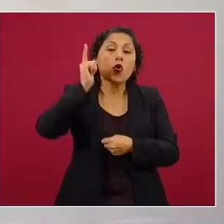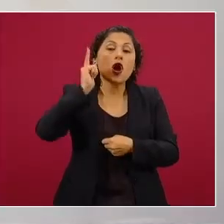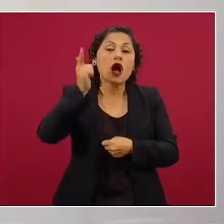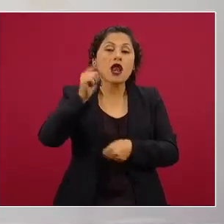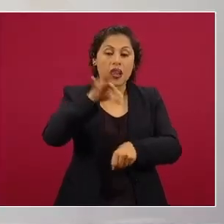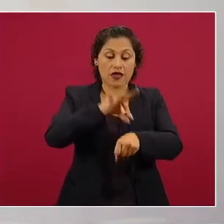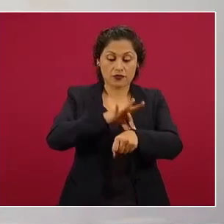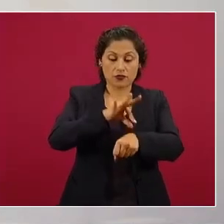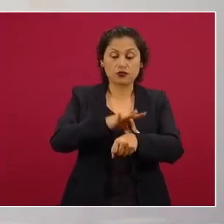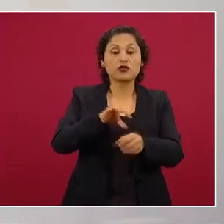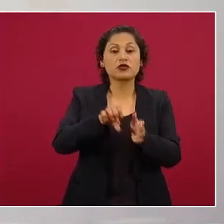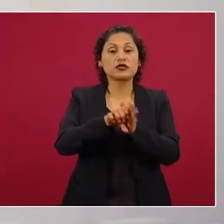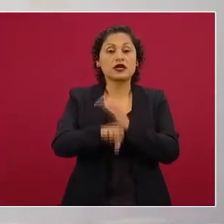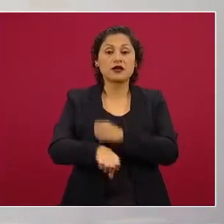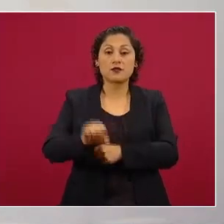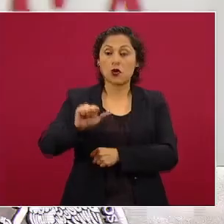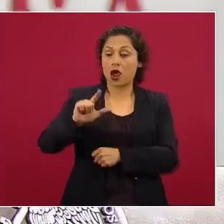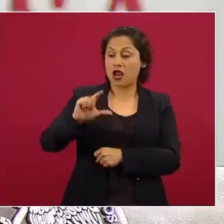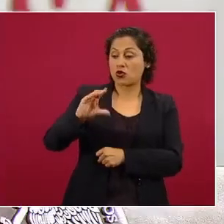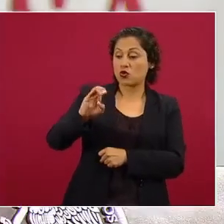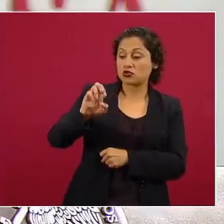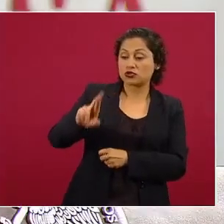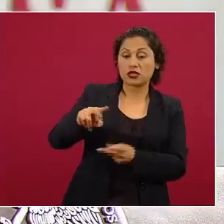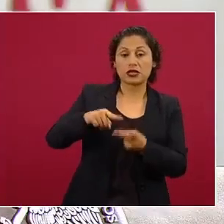como Hugo López-Gatell,